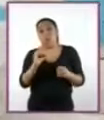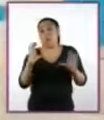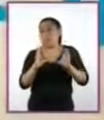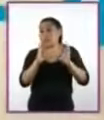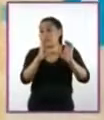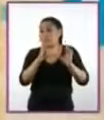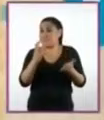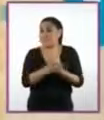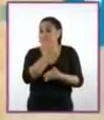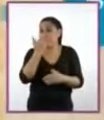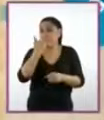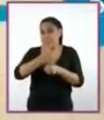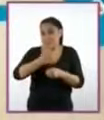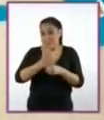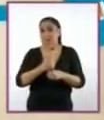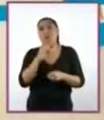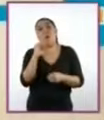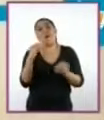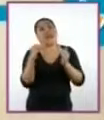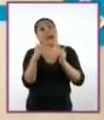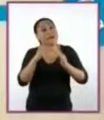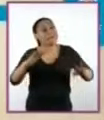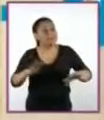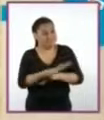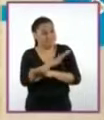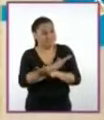certificado de primaria o cuando nos cambiamos de casa.